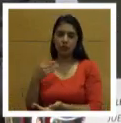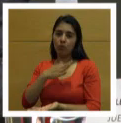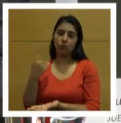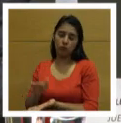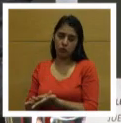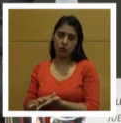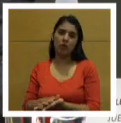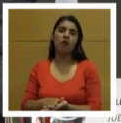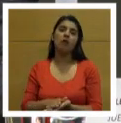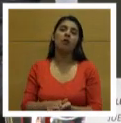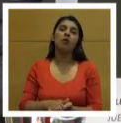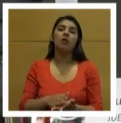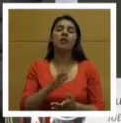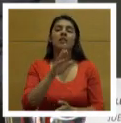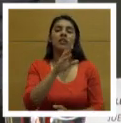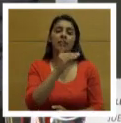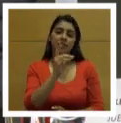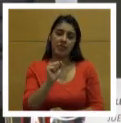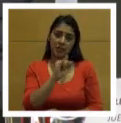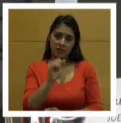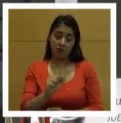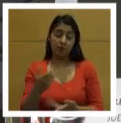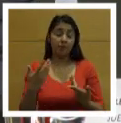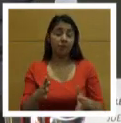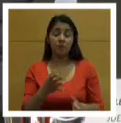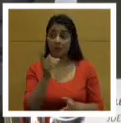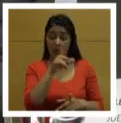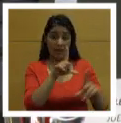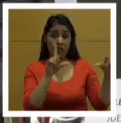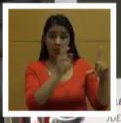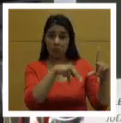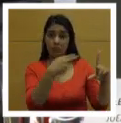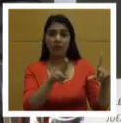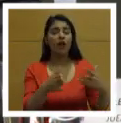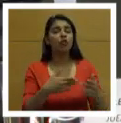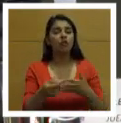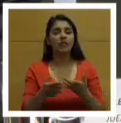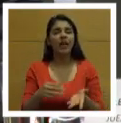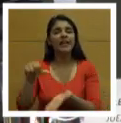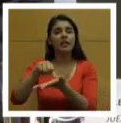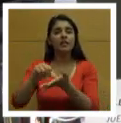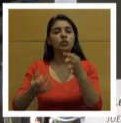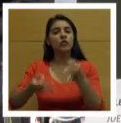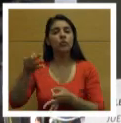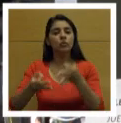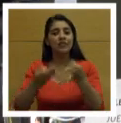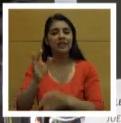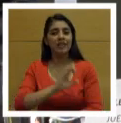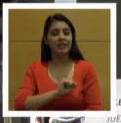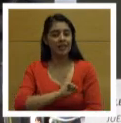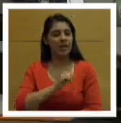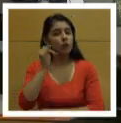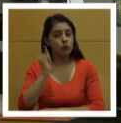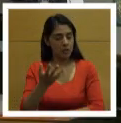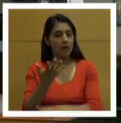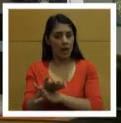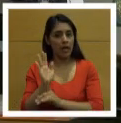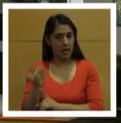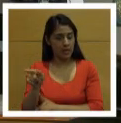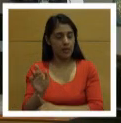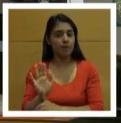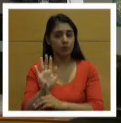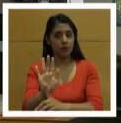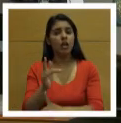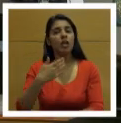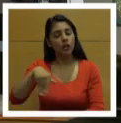Daza. Esta obra, como ha dicho el señor presentador, está en el Centro de Justicia de Santiago, en exposición permanente, y hemos